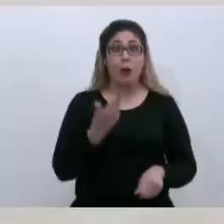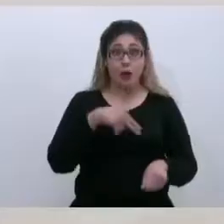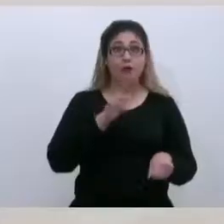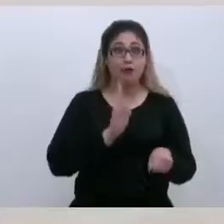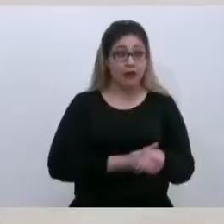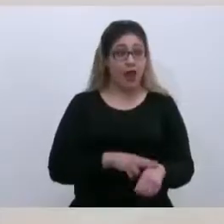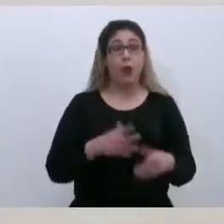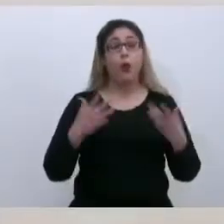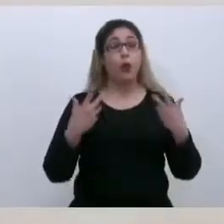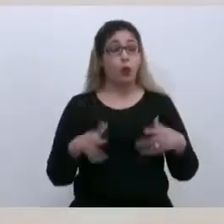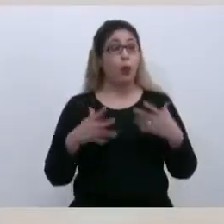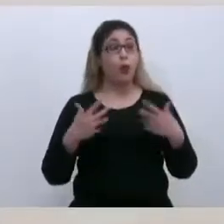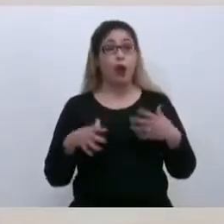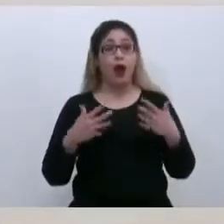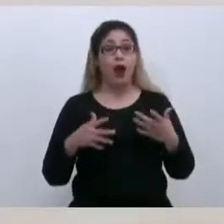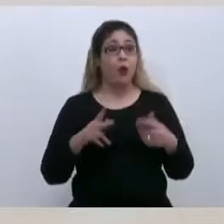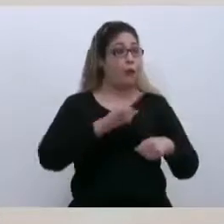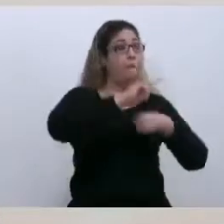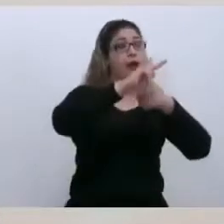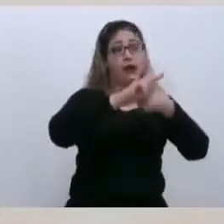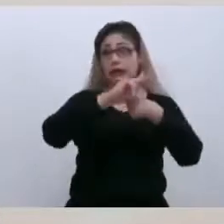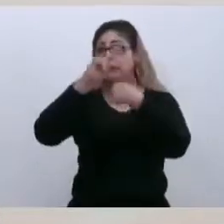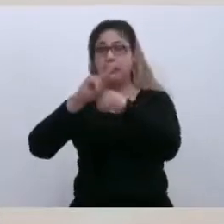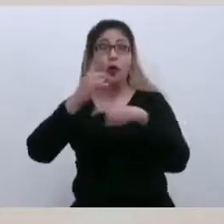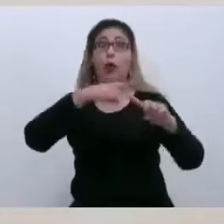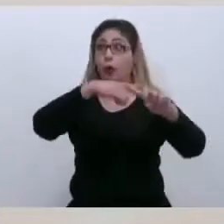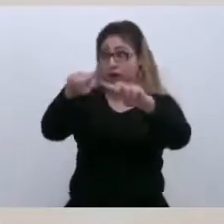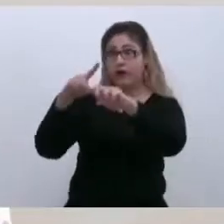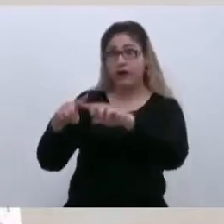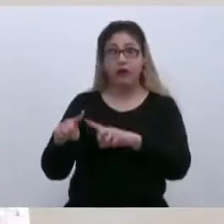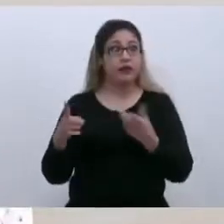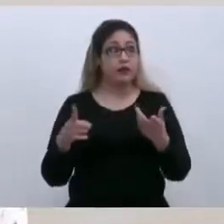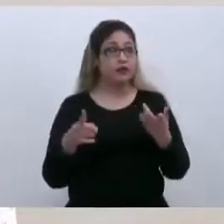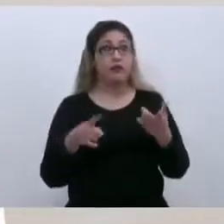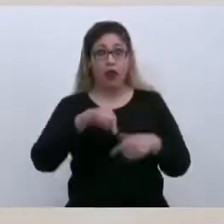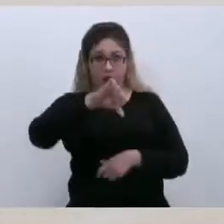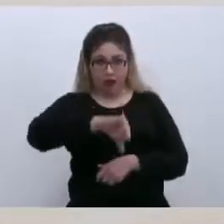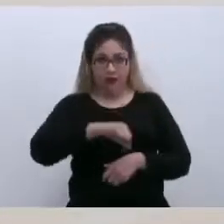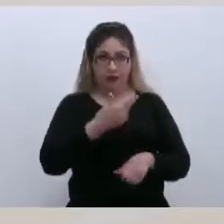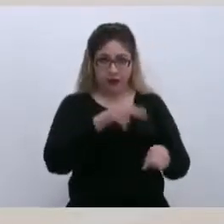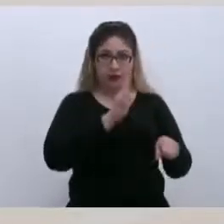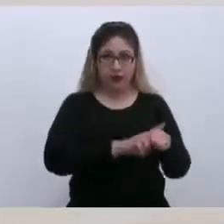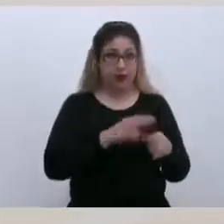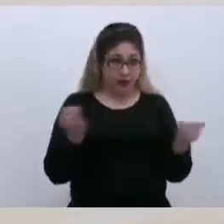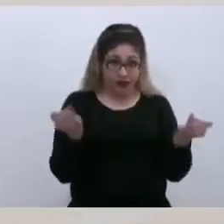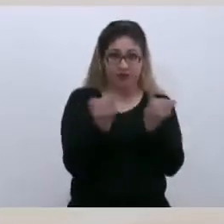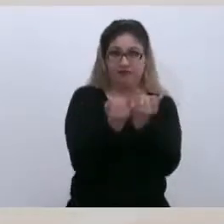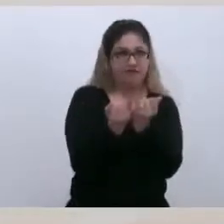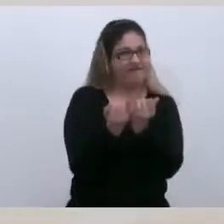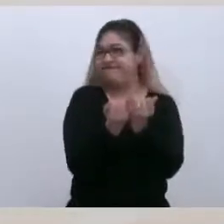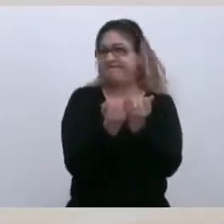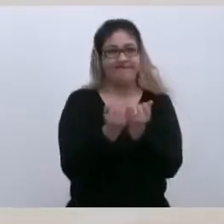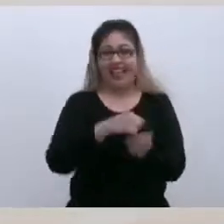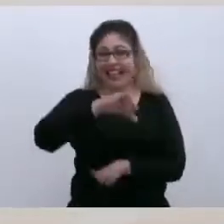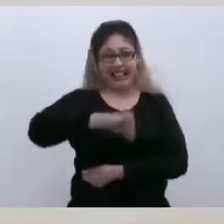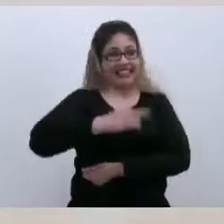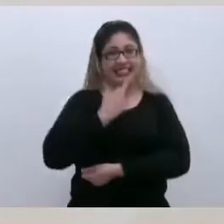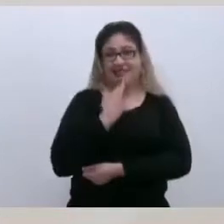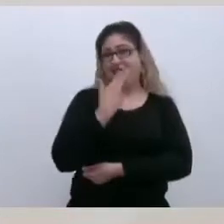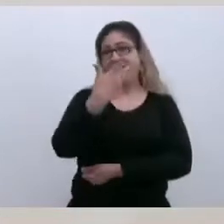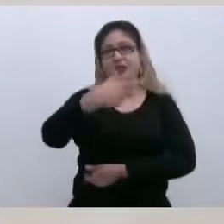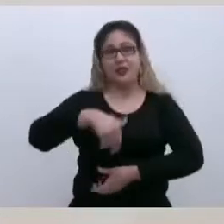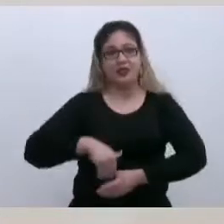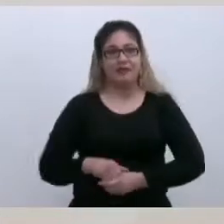del país en infraestructura física y en equipo médico de la mejor tecnología. Lo hicimos con un